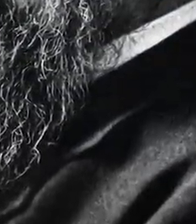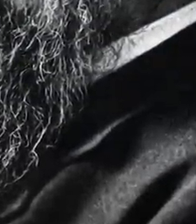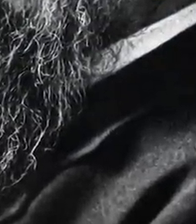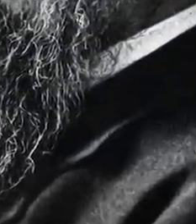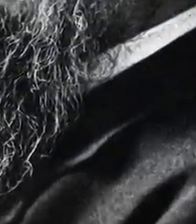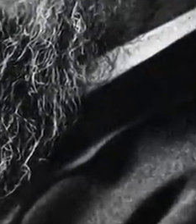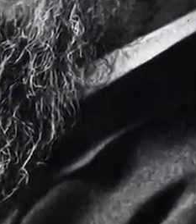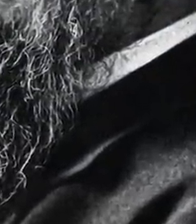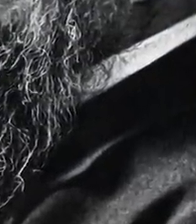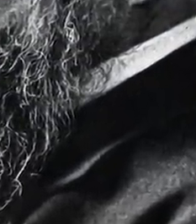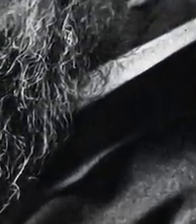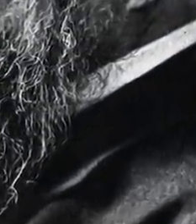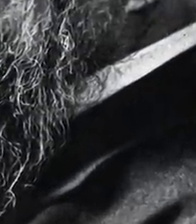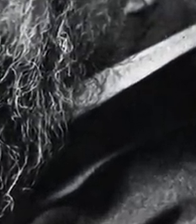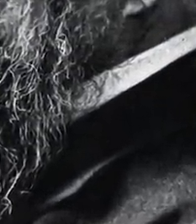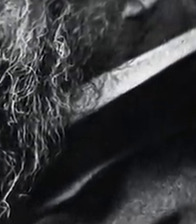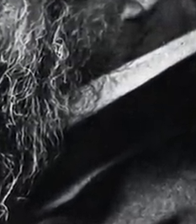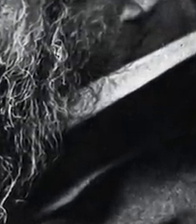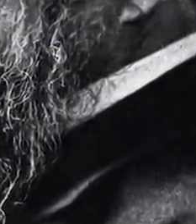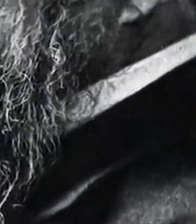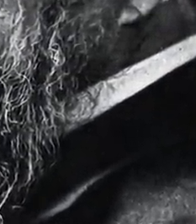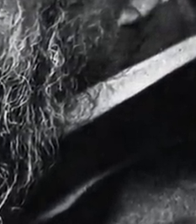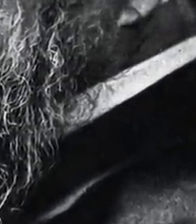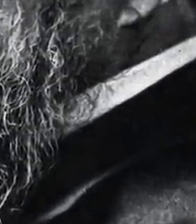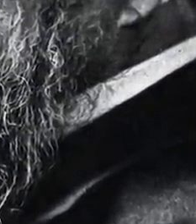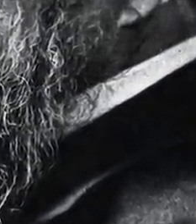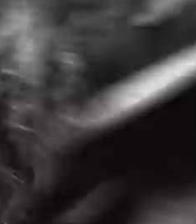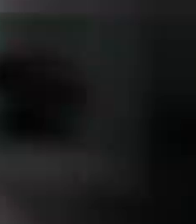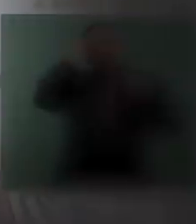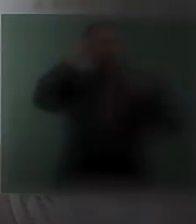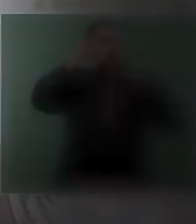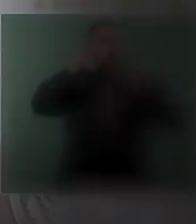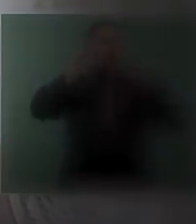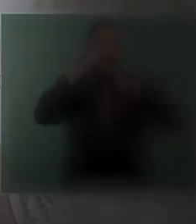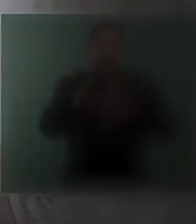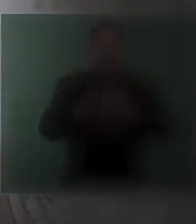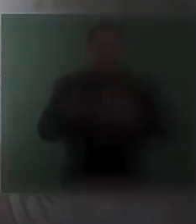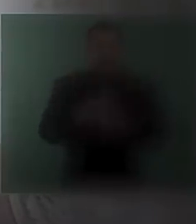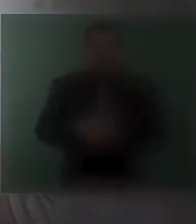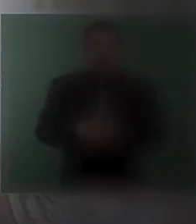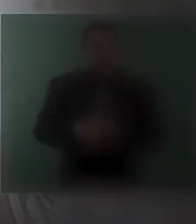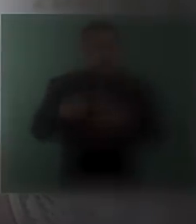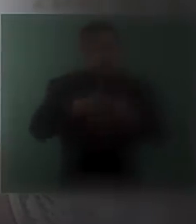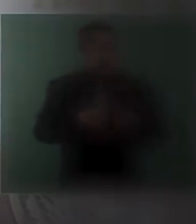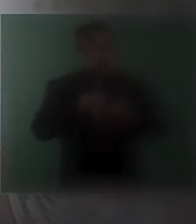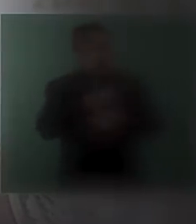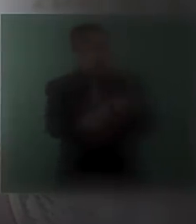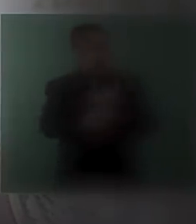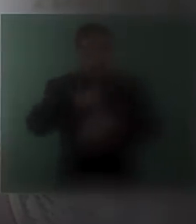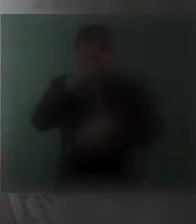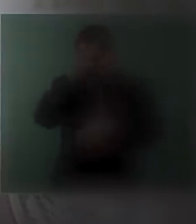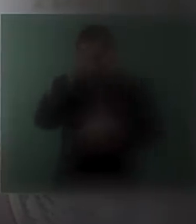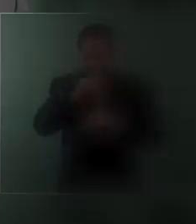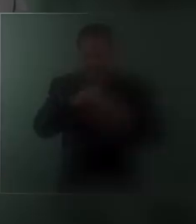El poder corrompe y el poder absoluto corrompe absolutamente. Dicen que el poder atonta